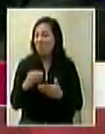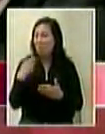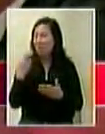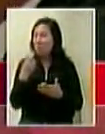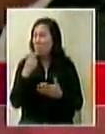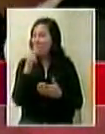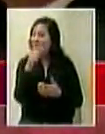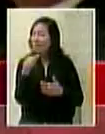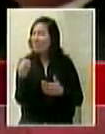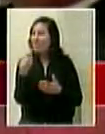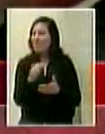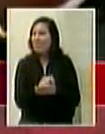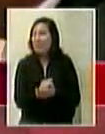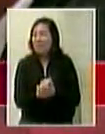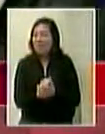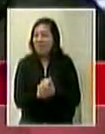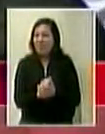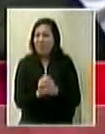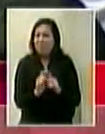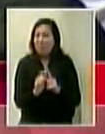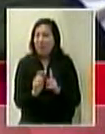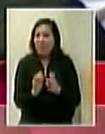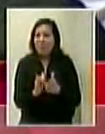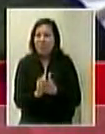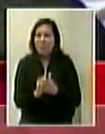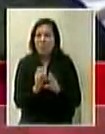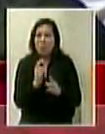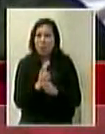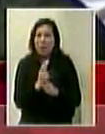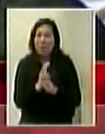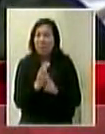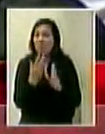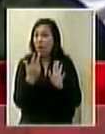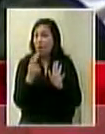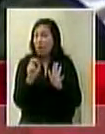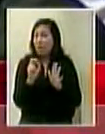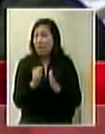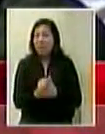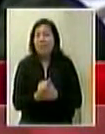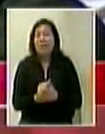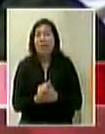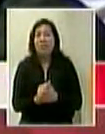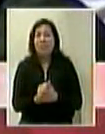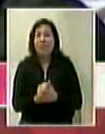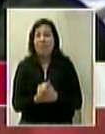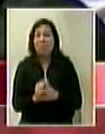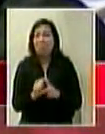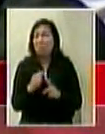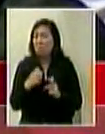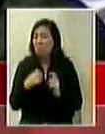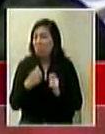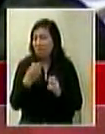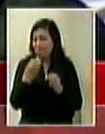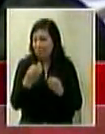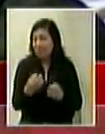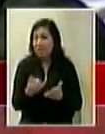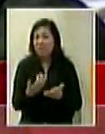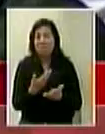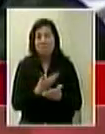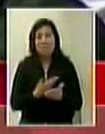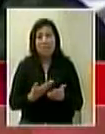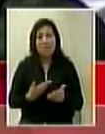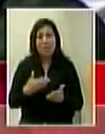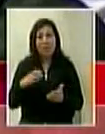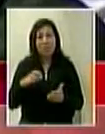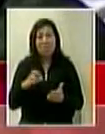Me niego, colegas, me niego a eso, ¿no? Pidamos que vengan 80 veces los presidentes del INPE. Y yo puedo dar fe que este presidente